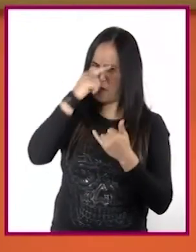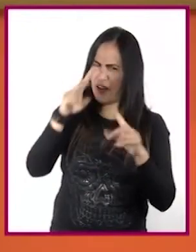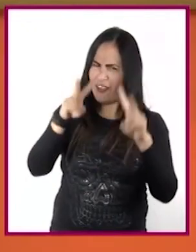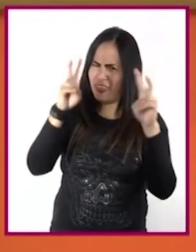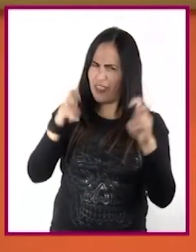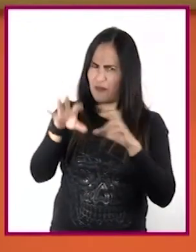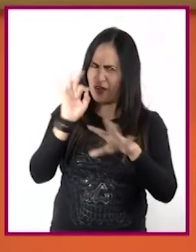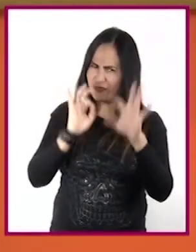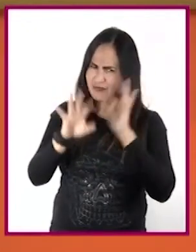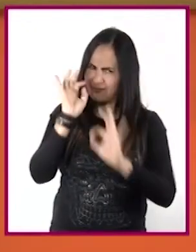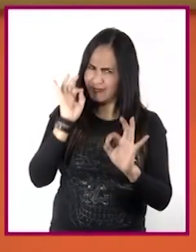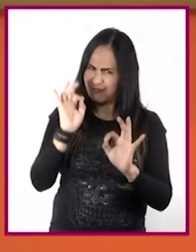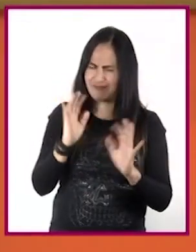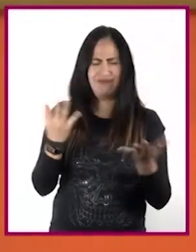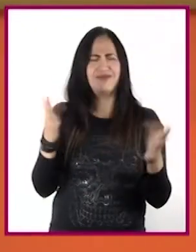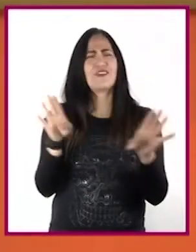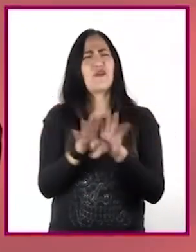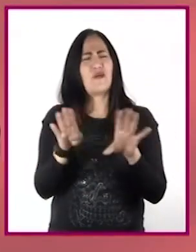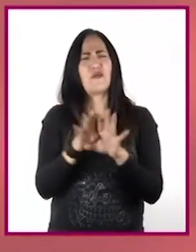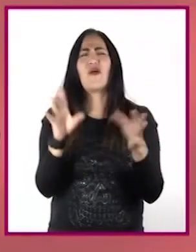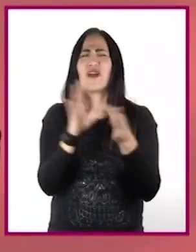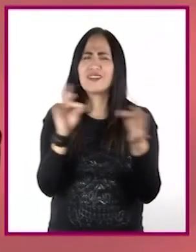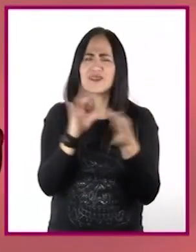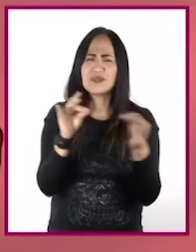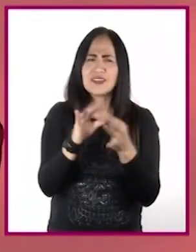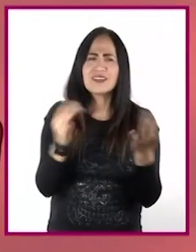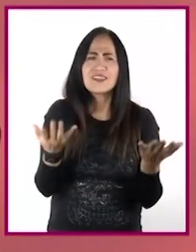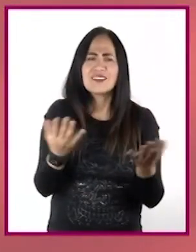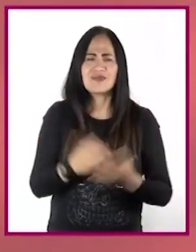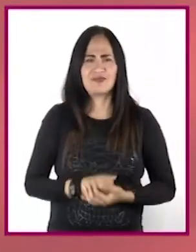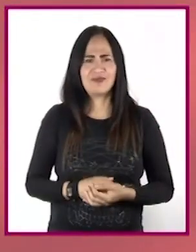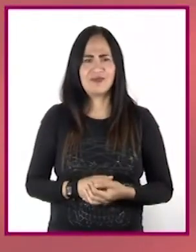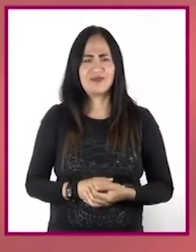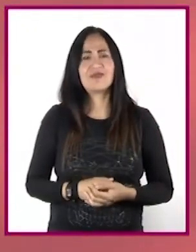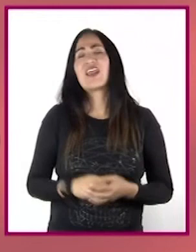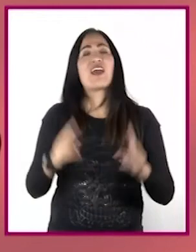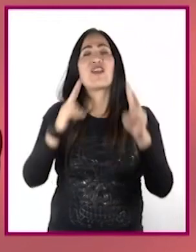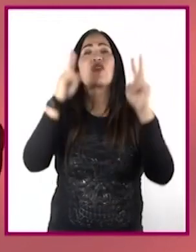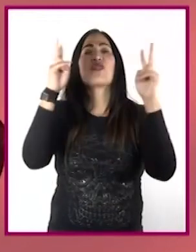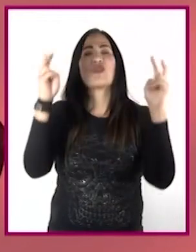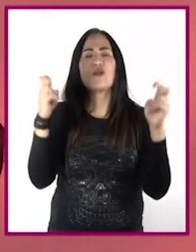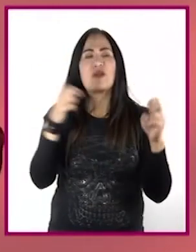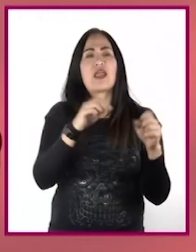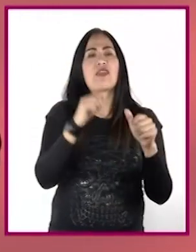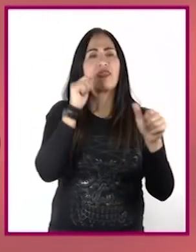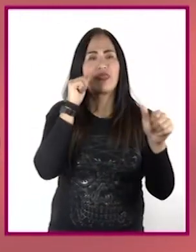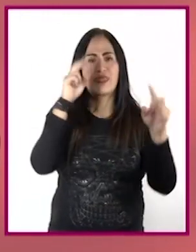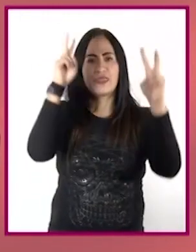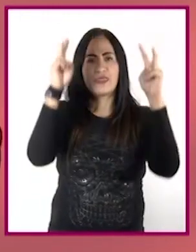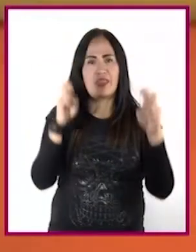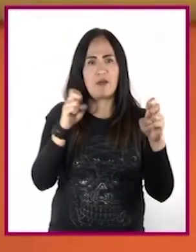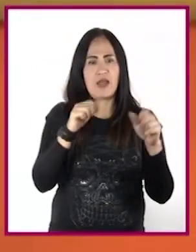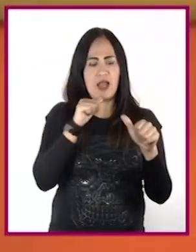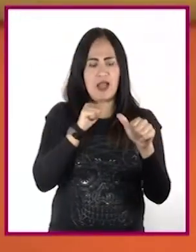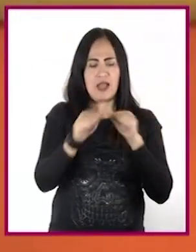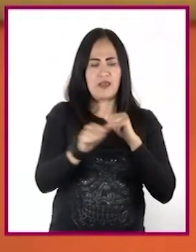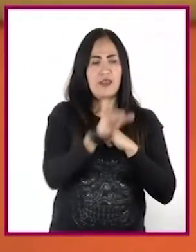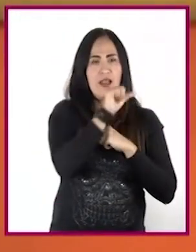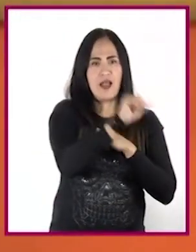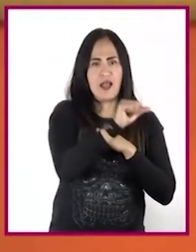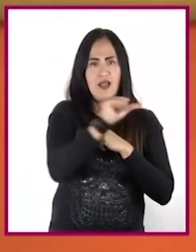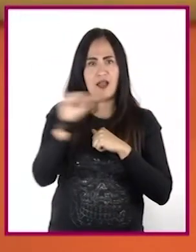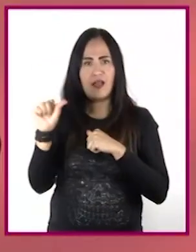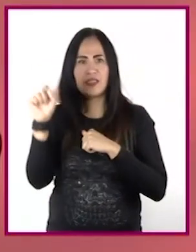temas? A ver, dime de qué se trata. Se llama Temas de la A a la Z. Iremos